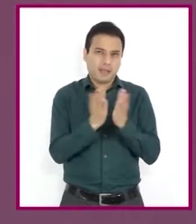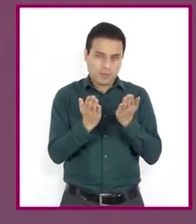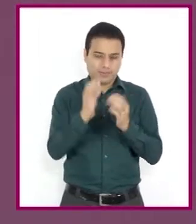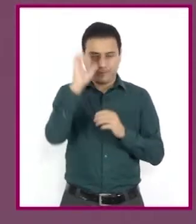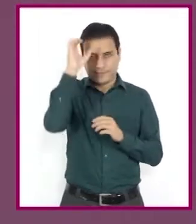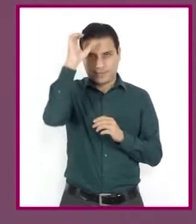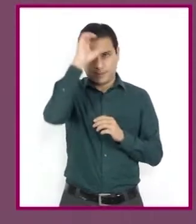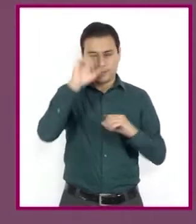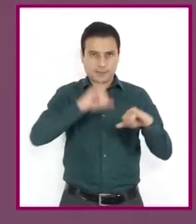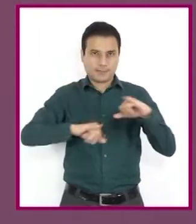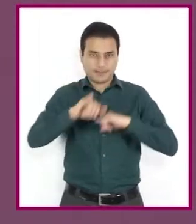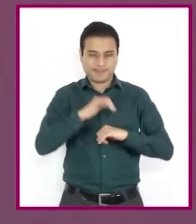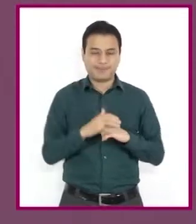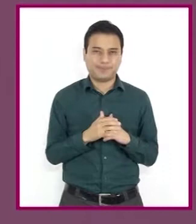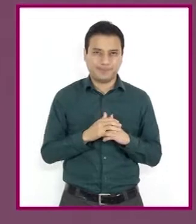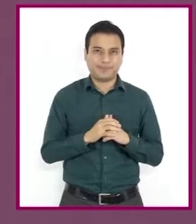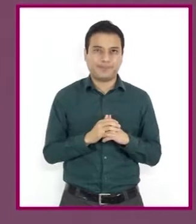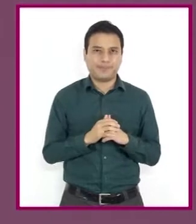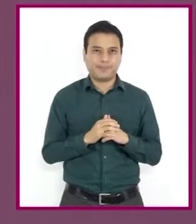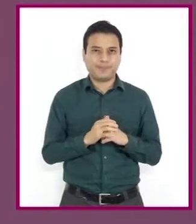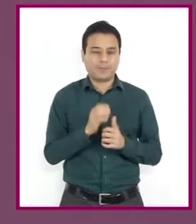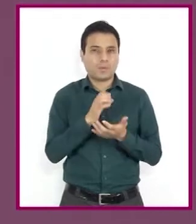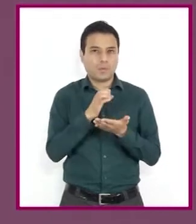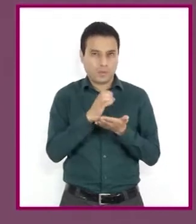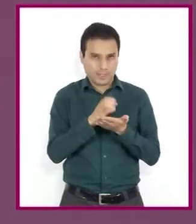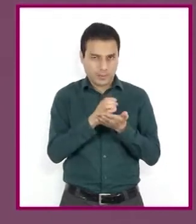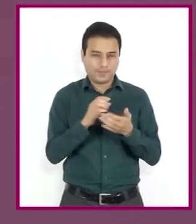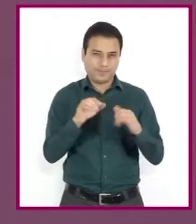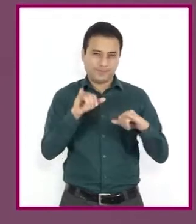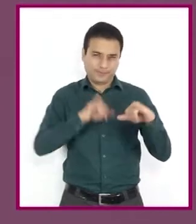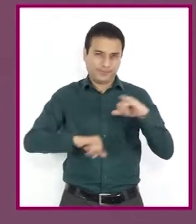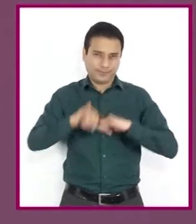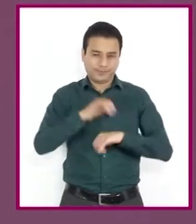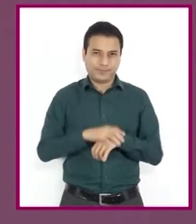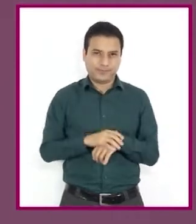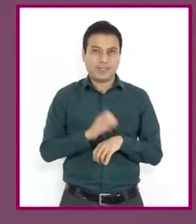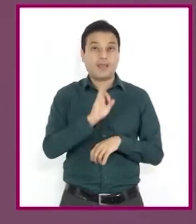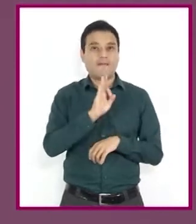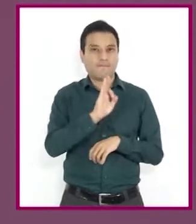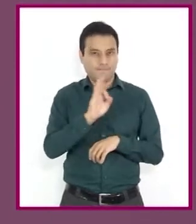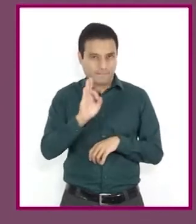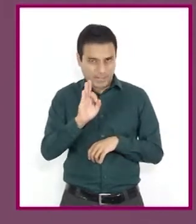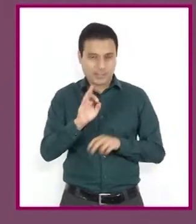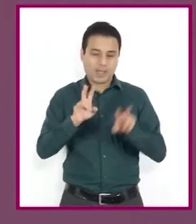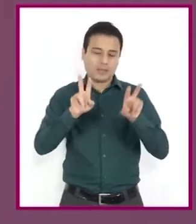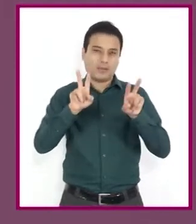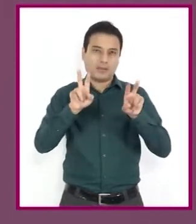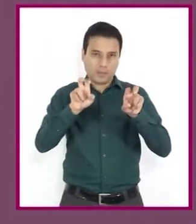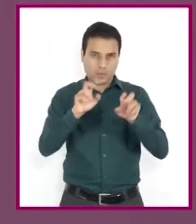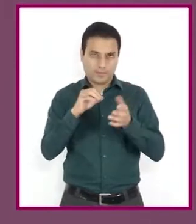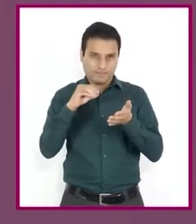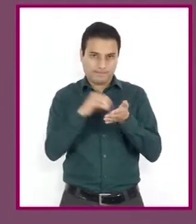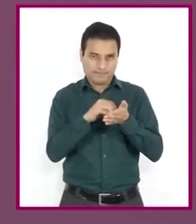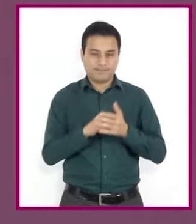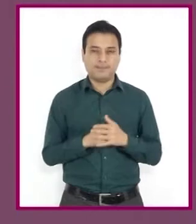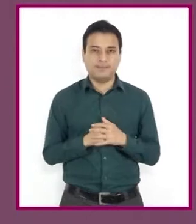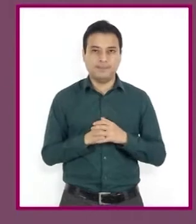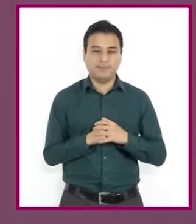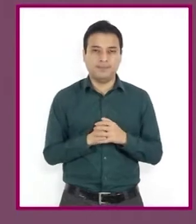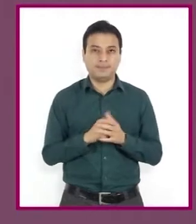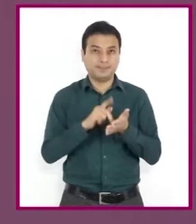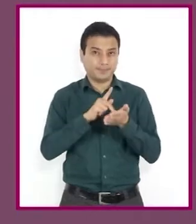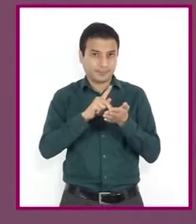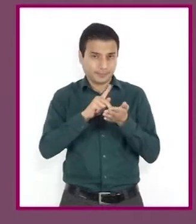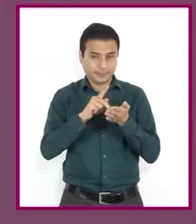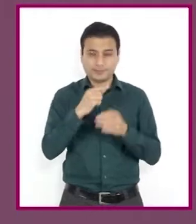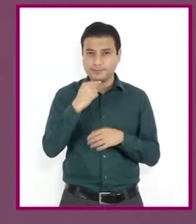ciencias con énfasis en química, su cuaderno de notas de la asignatura con la fecha y el título de nuestra sesión, bolígrafo